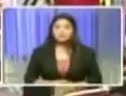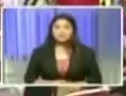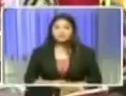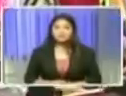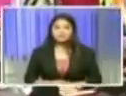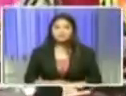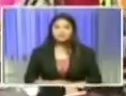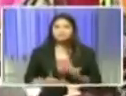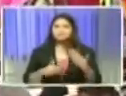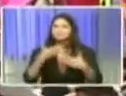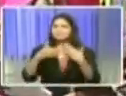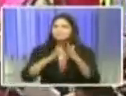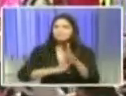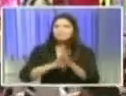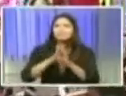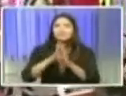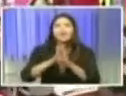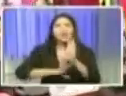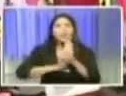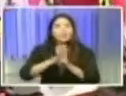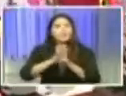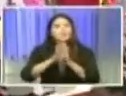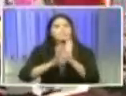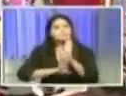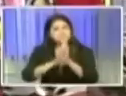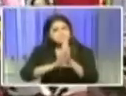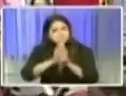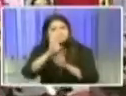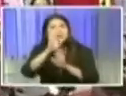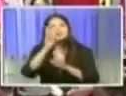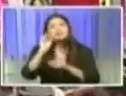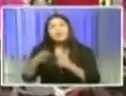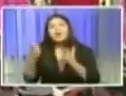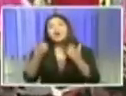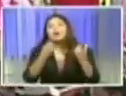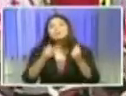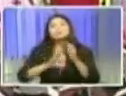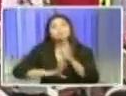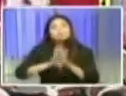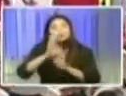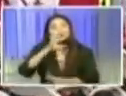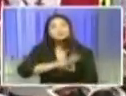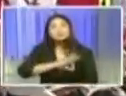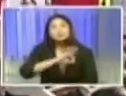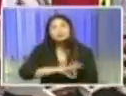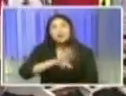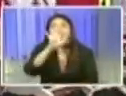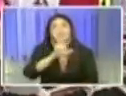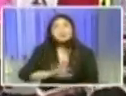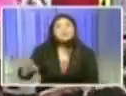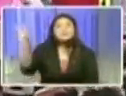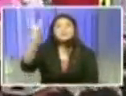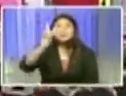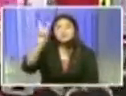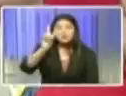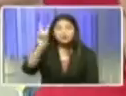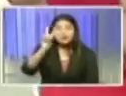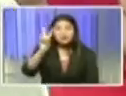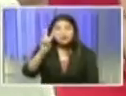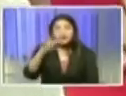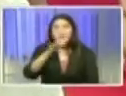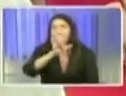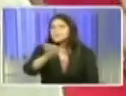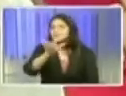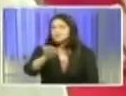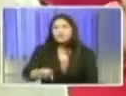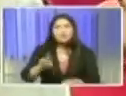que lleve a la prosperidad y a la riqueza social colectiva Venezuela. Lo mismo